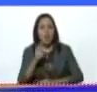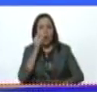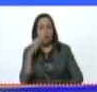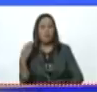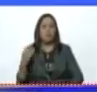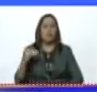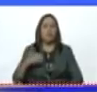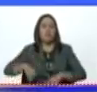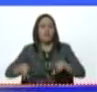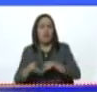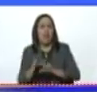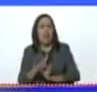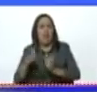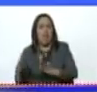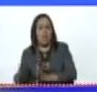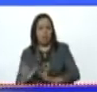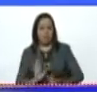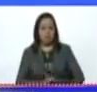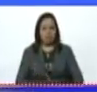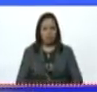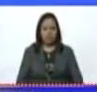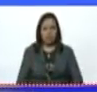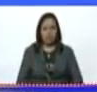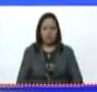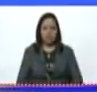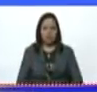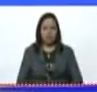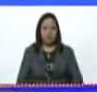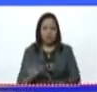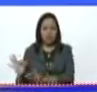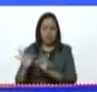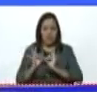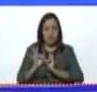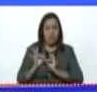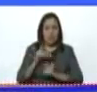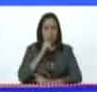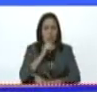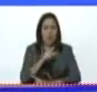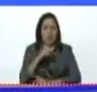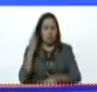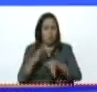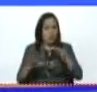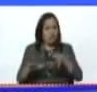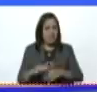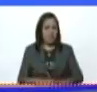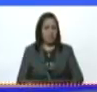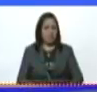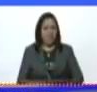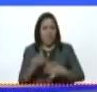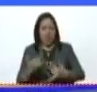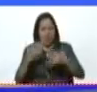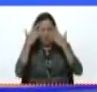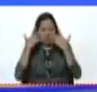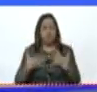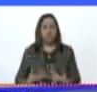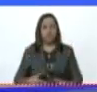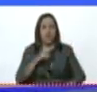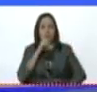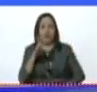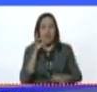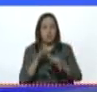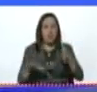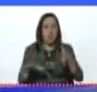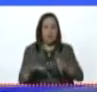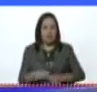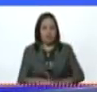lado. Que te llene de pava, como decimos en Venezuela. Quedaste llenos de pava. Te